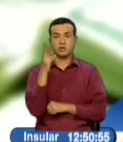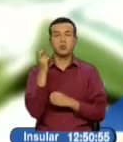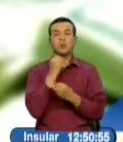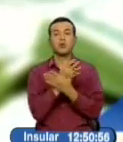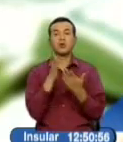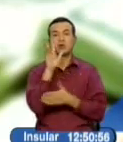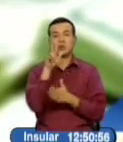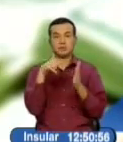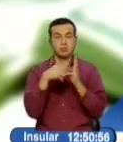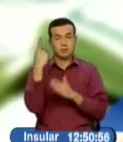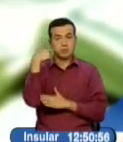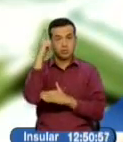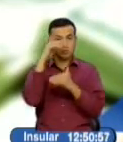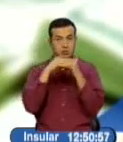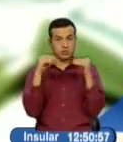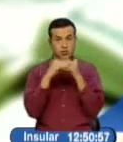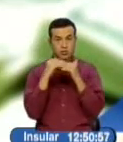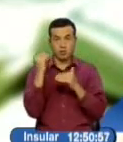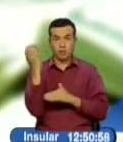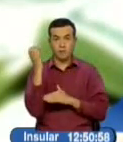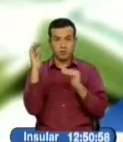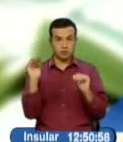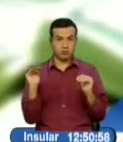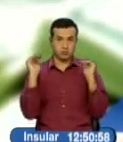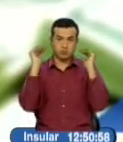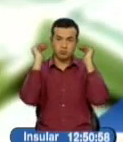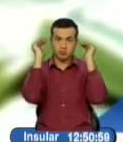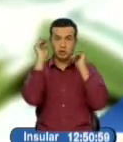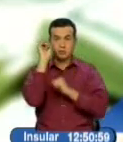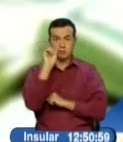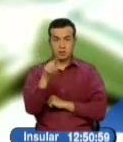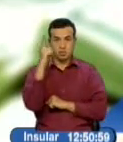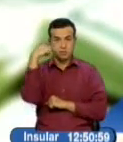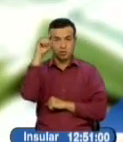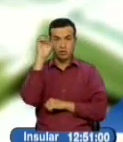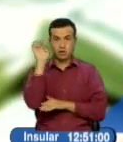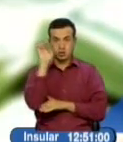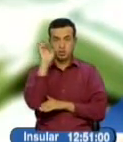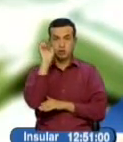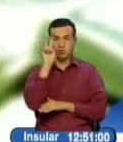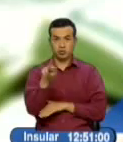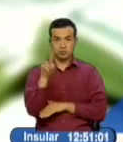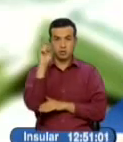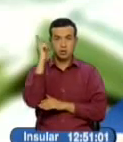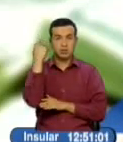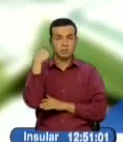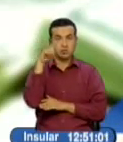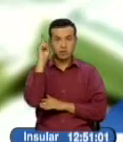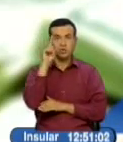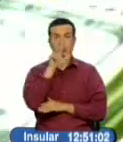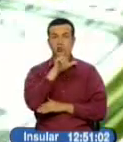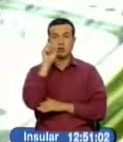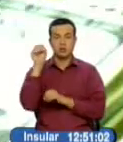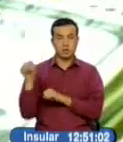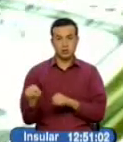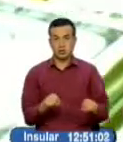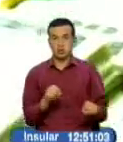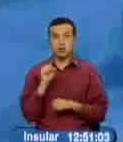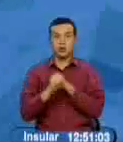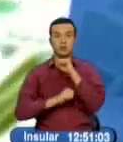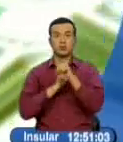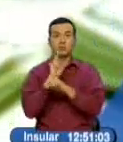emitido 3 mil millones de dólares en bonos soberanos, 1 millones en enero y 2 mil millones el 30 de mayo. Desde el